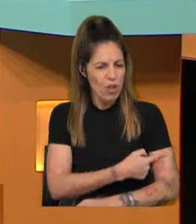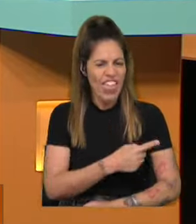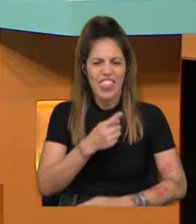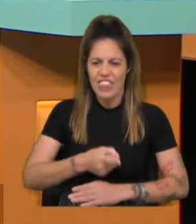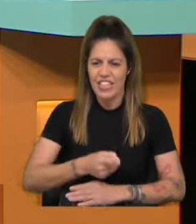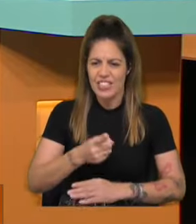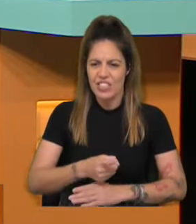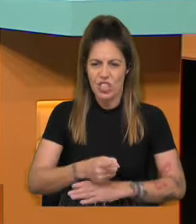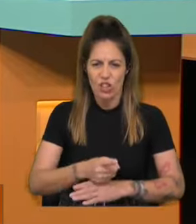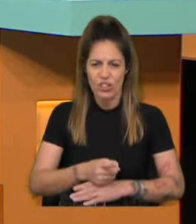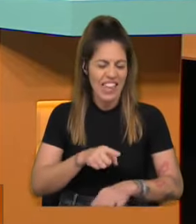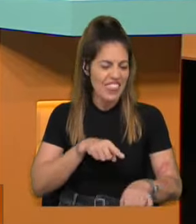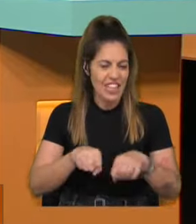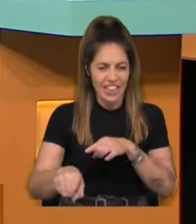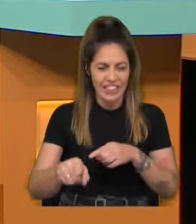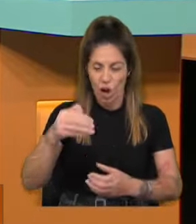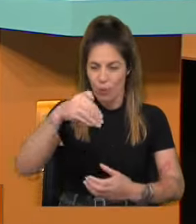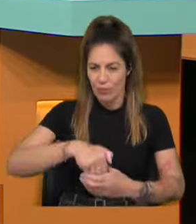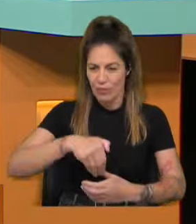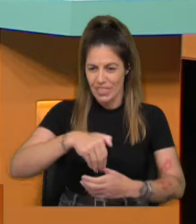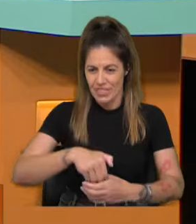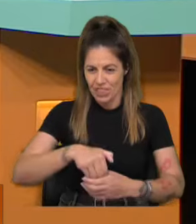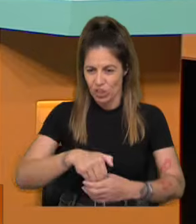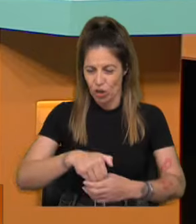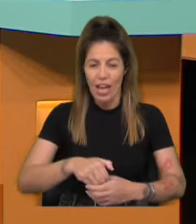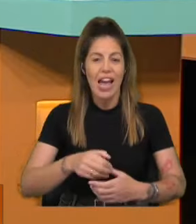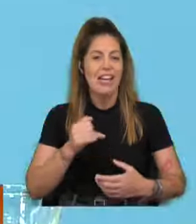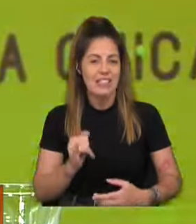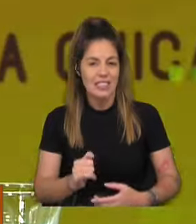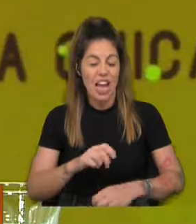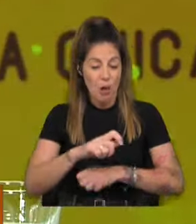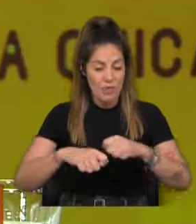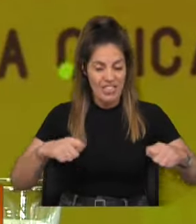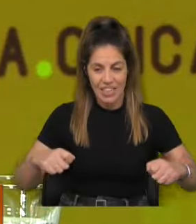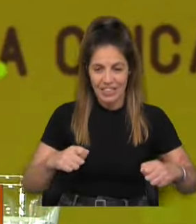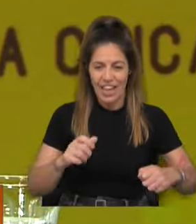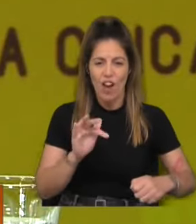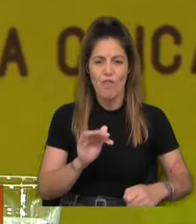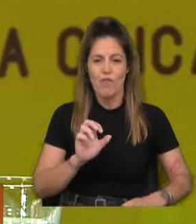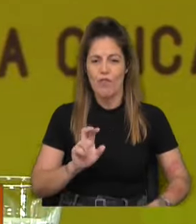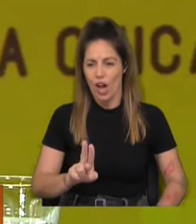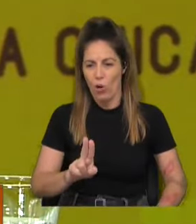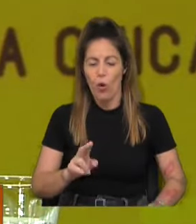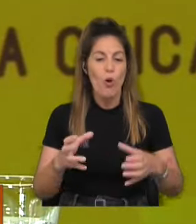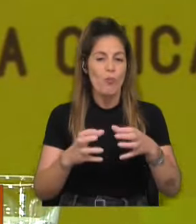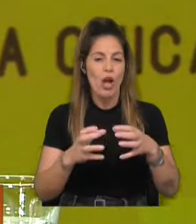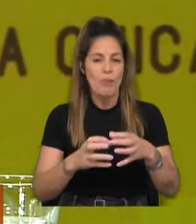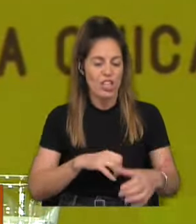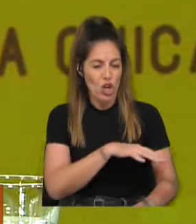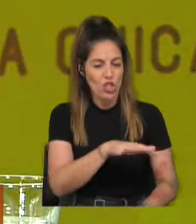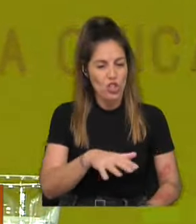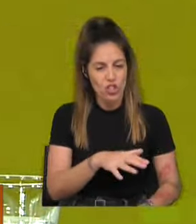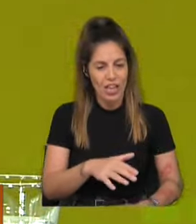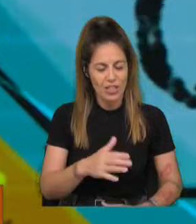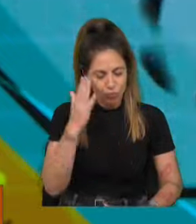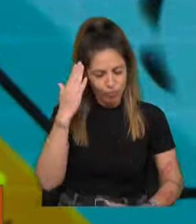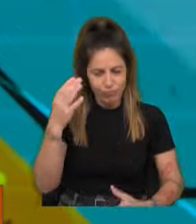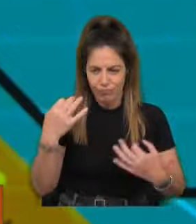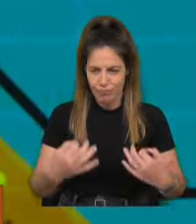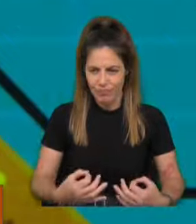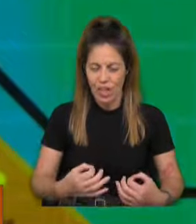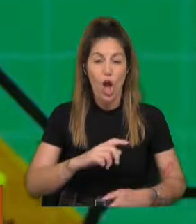democracia directa como lo es un un plebiscito así que bueno el pnt a la feu hasta los movimientos sociales un saludo apretado bien y con el